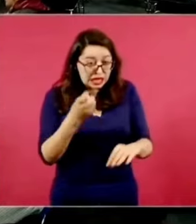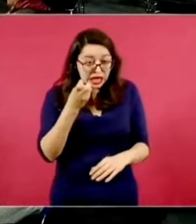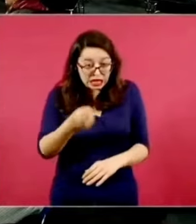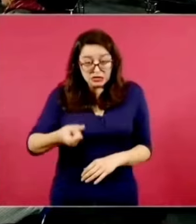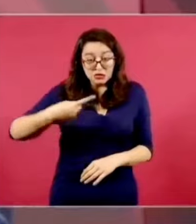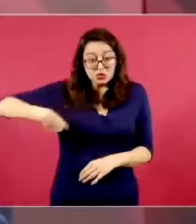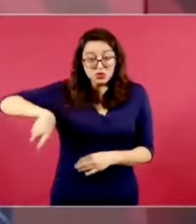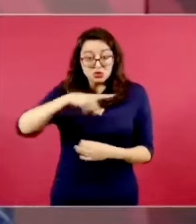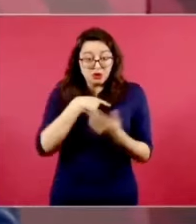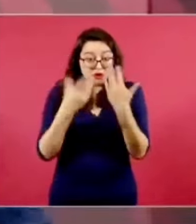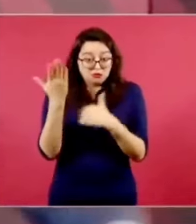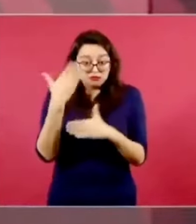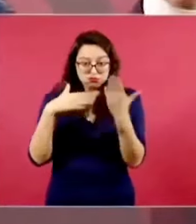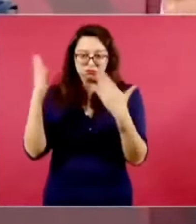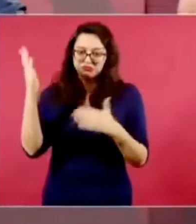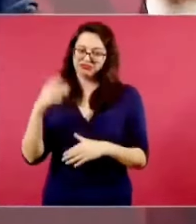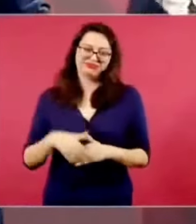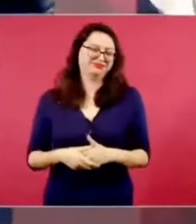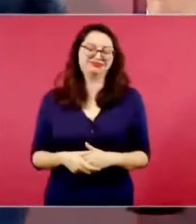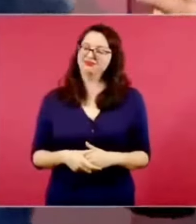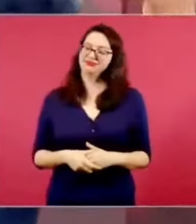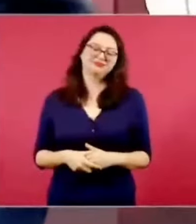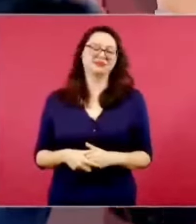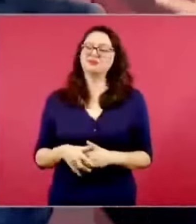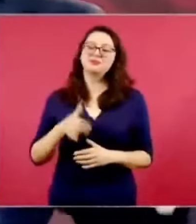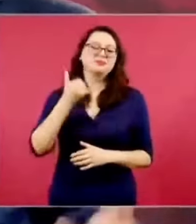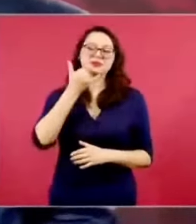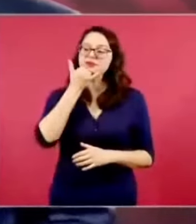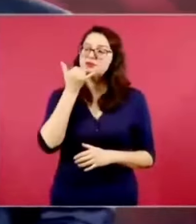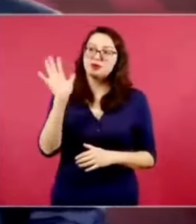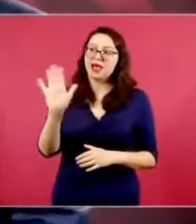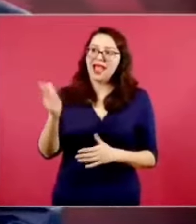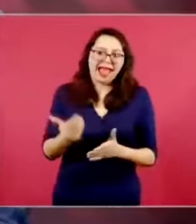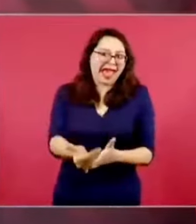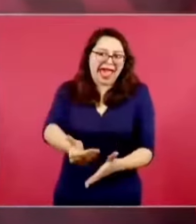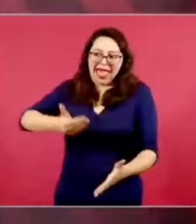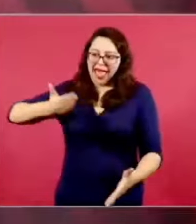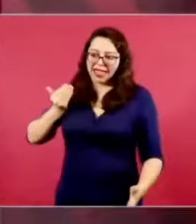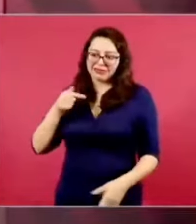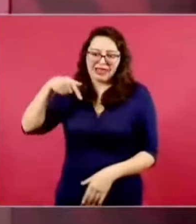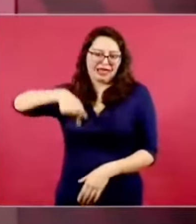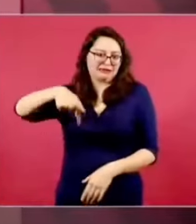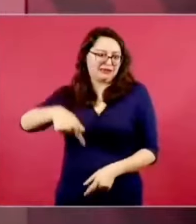civilización que en México florecieron